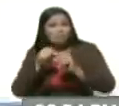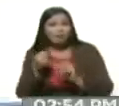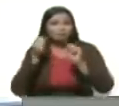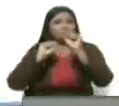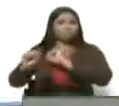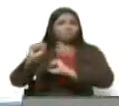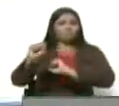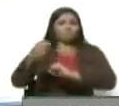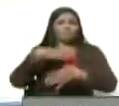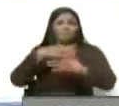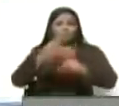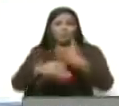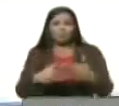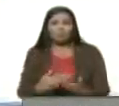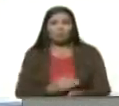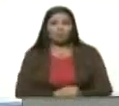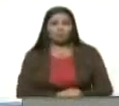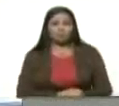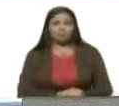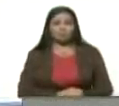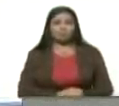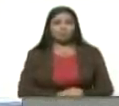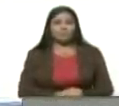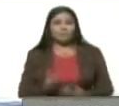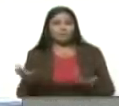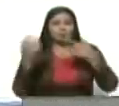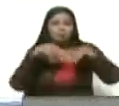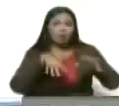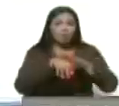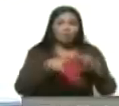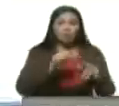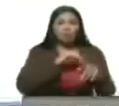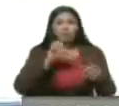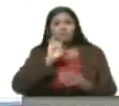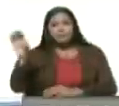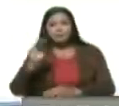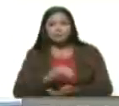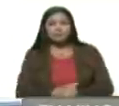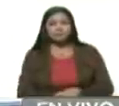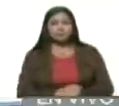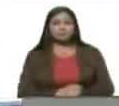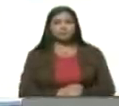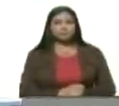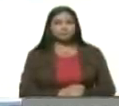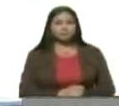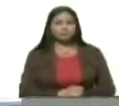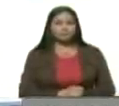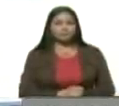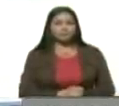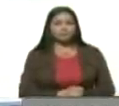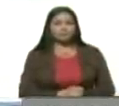del intento de invasión sobre nuestra patria. Recuerden que ahora, el